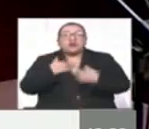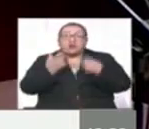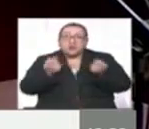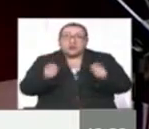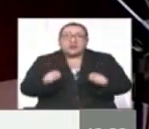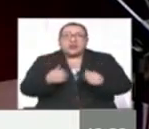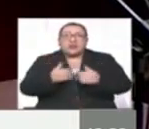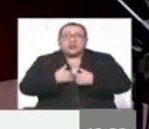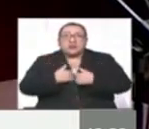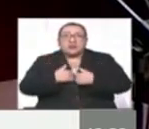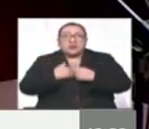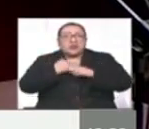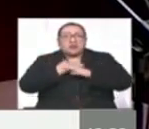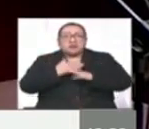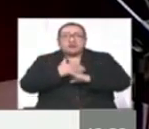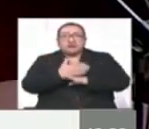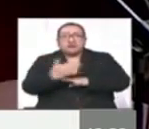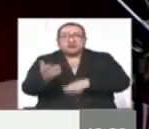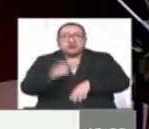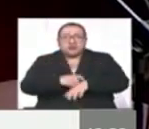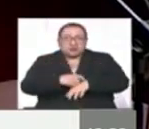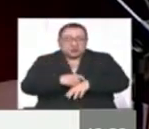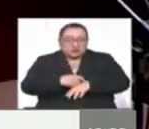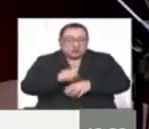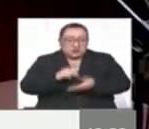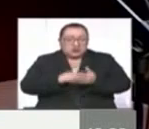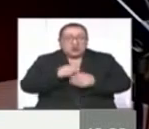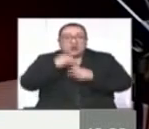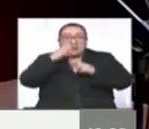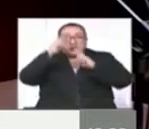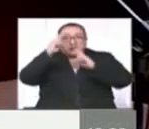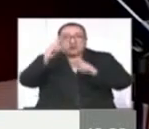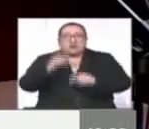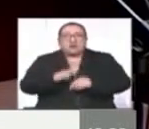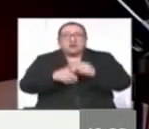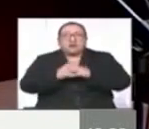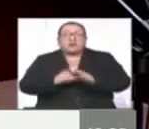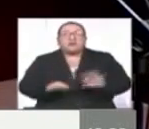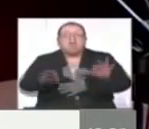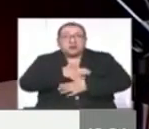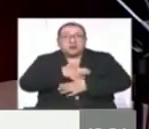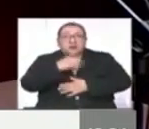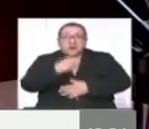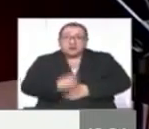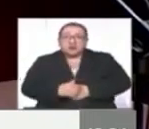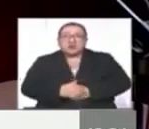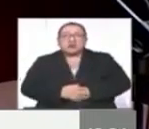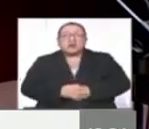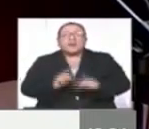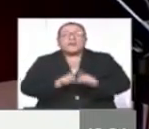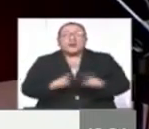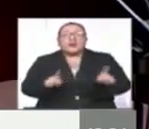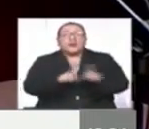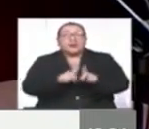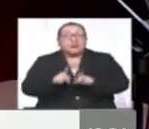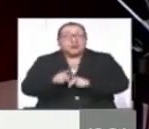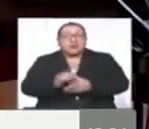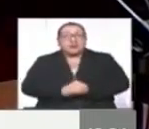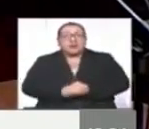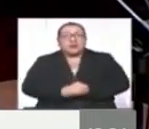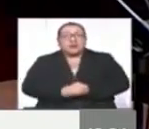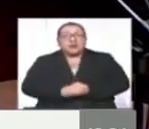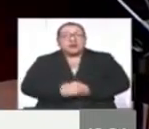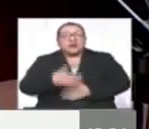me indefinidamente vulnerando mis derechos fundamentales pero también